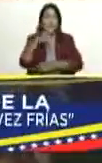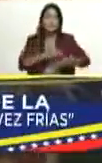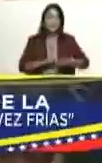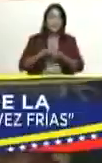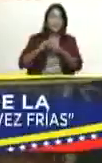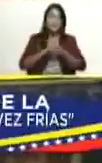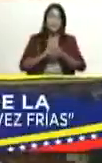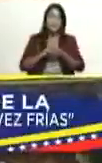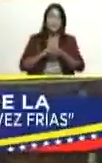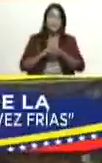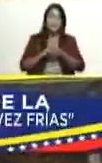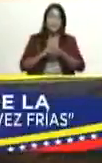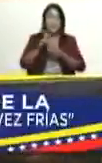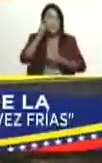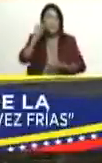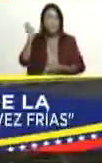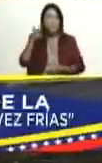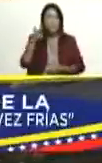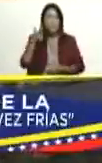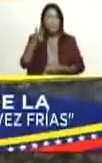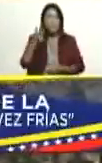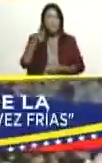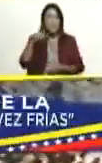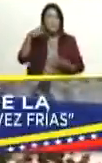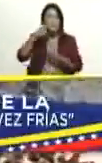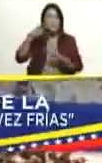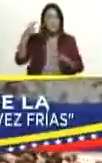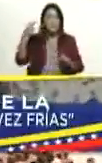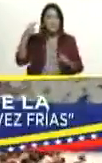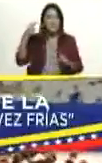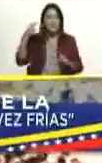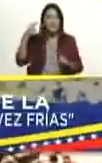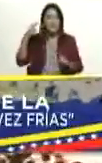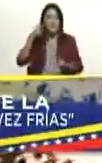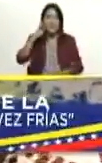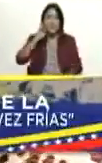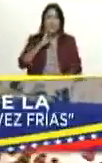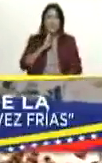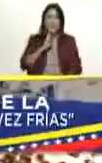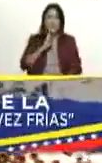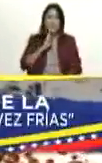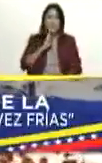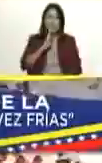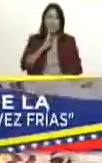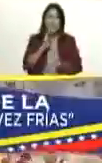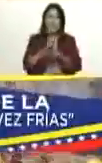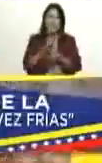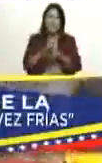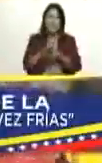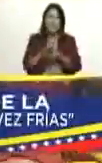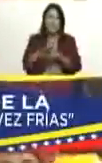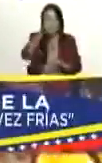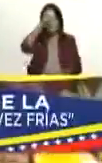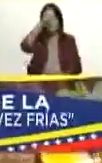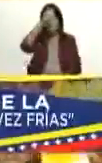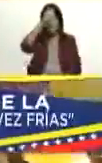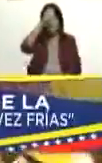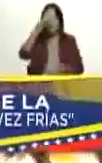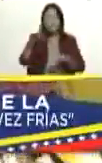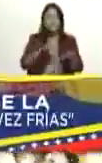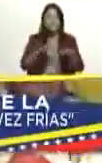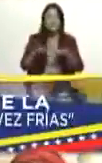Trujillo, Guárico, Amazonas, Bolívar, Monagas, Falcón,